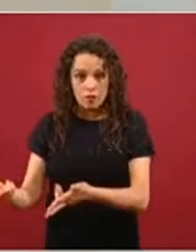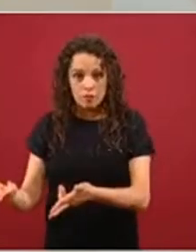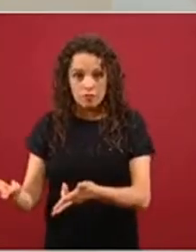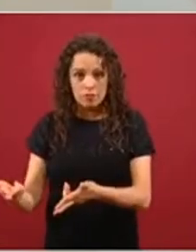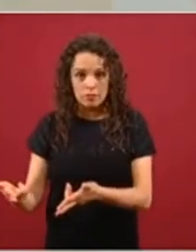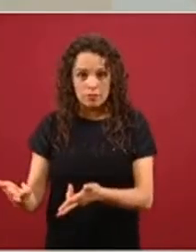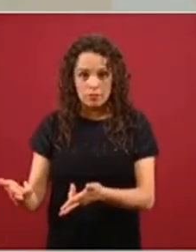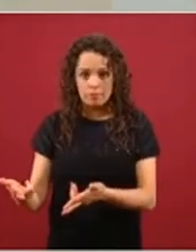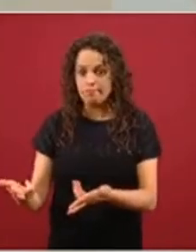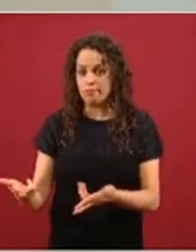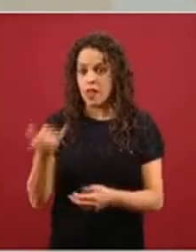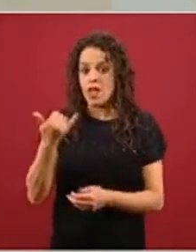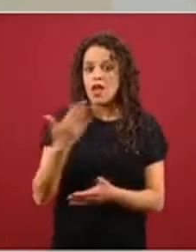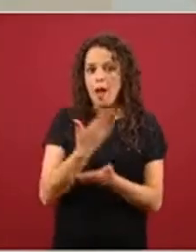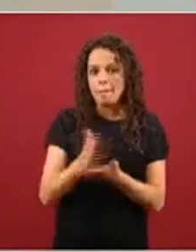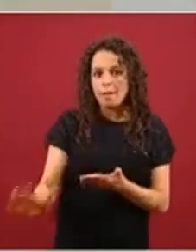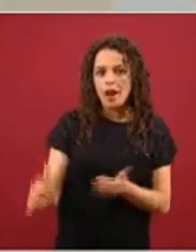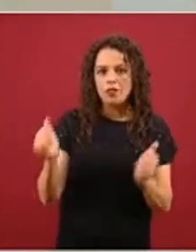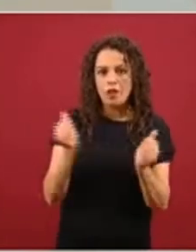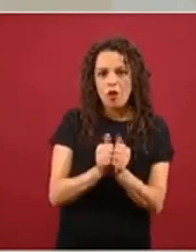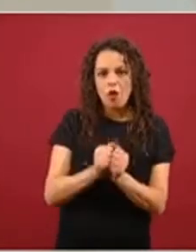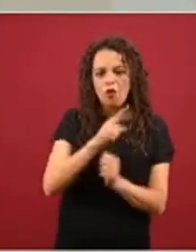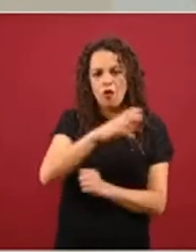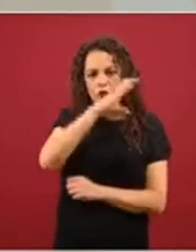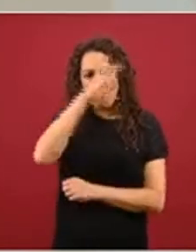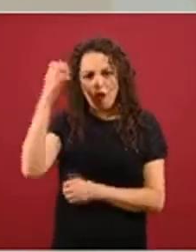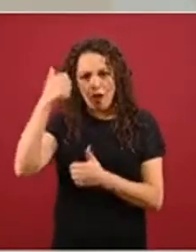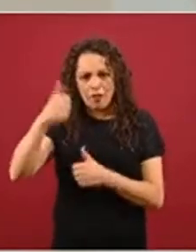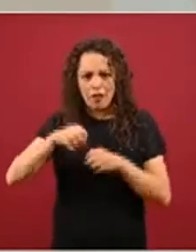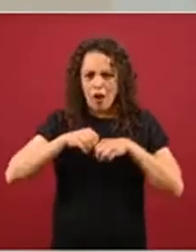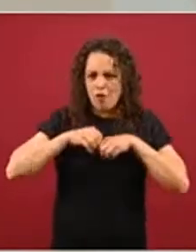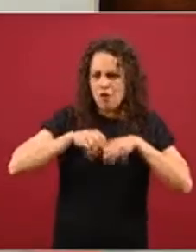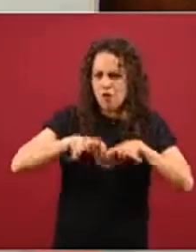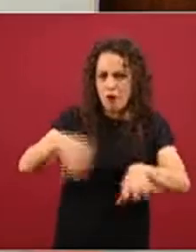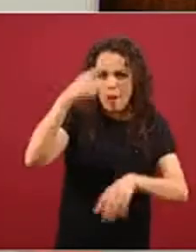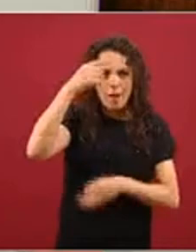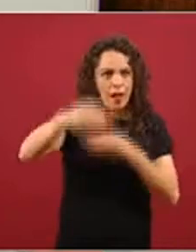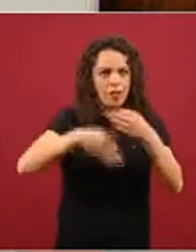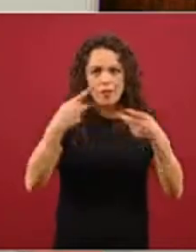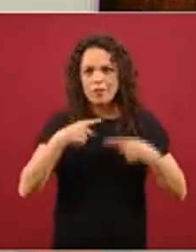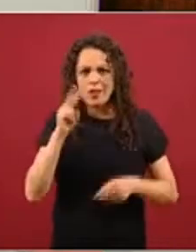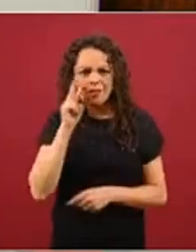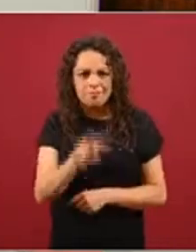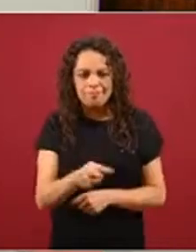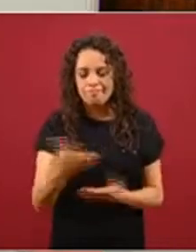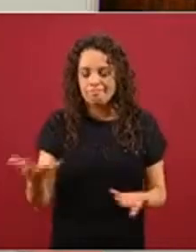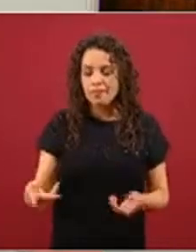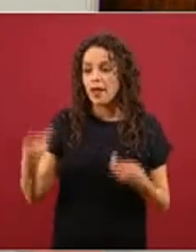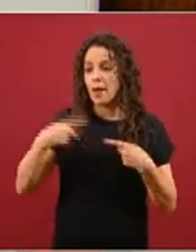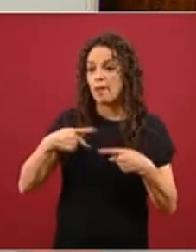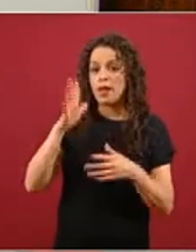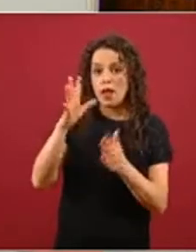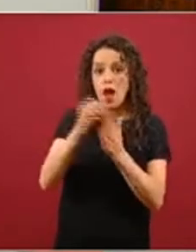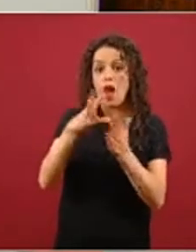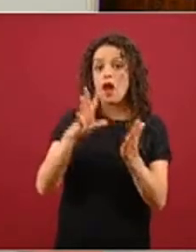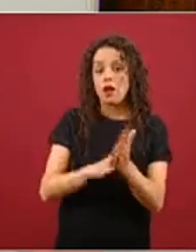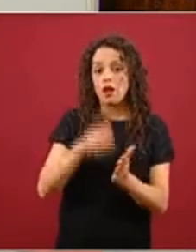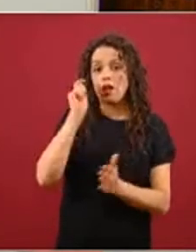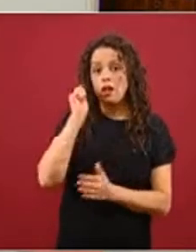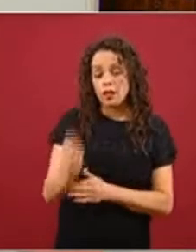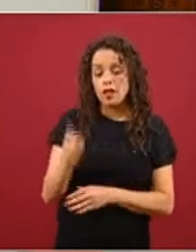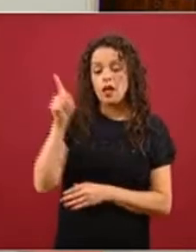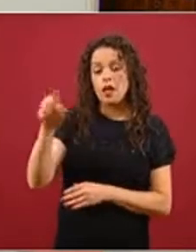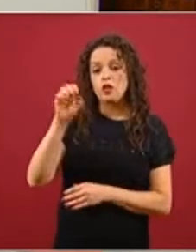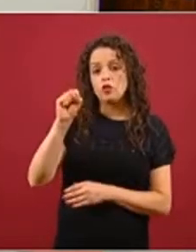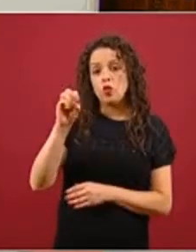manera muy amplia, lo cual llama la atención. Esto también está descrito por sociólogas y sociólogos como un fenómeno, y